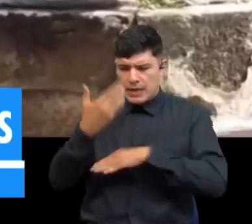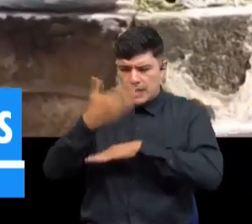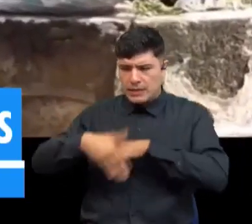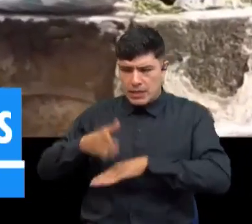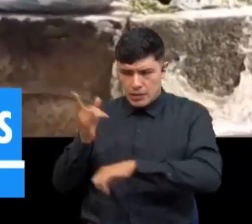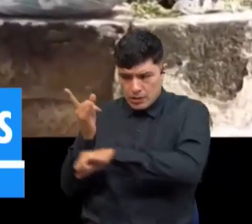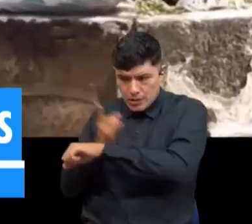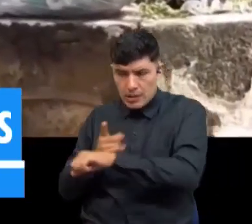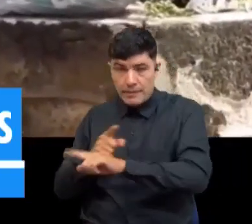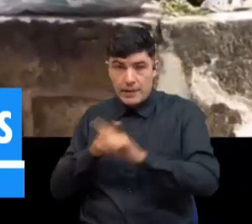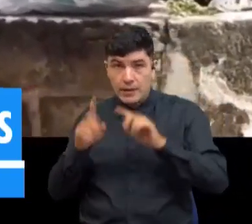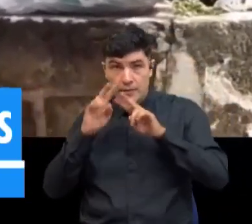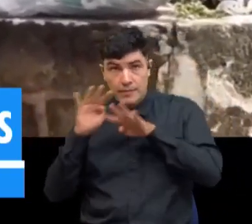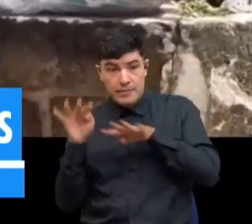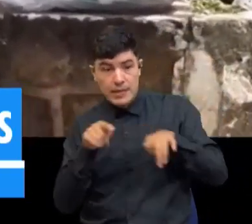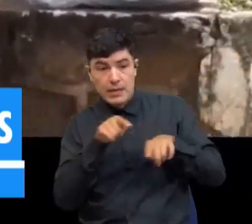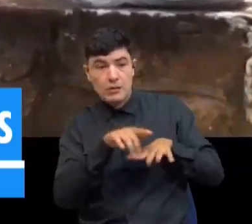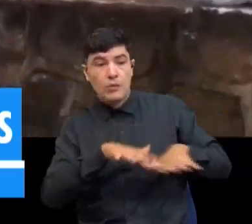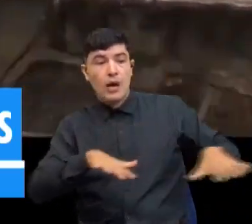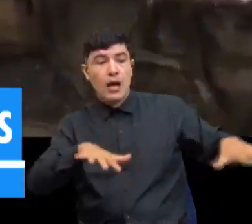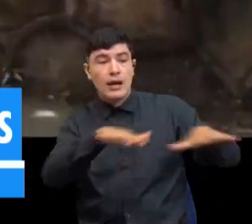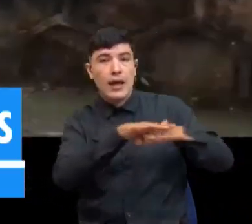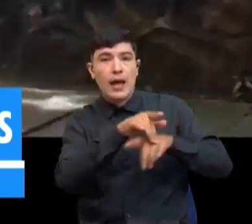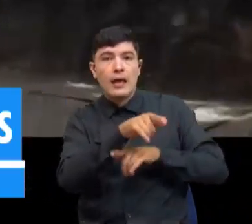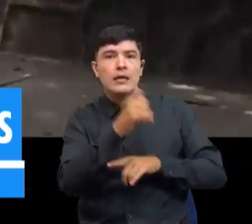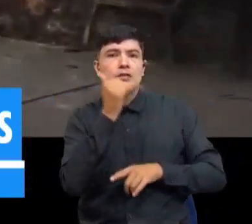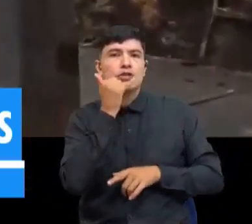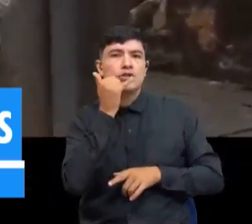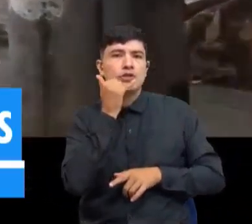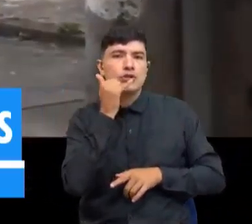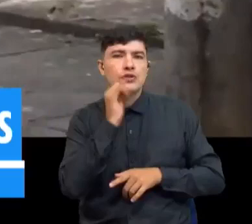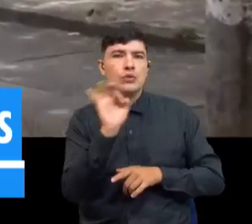que utilizan esto como una letrina pública.